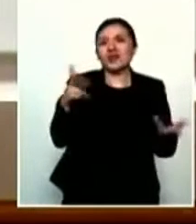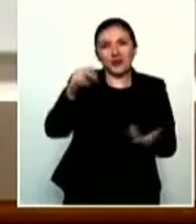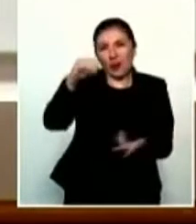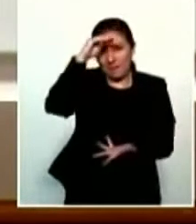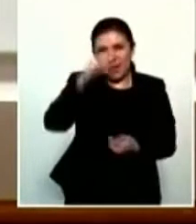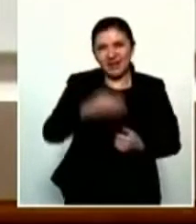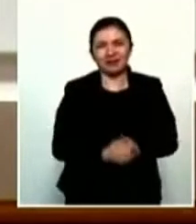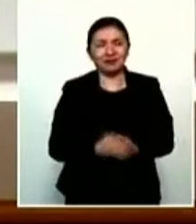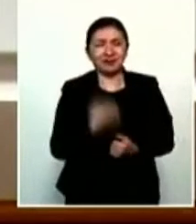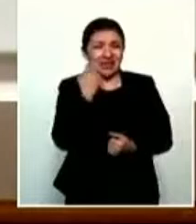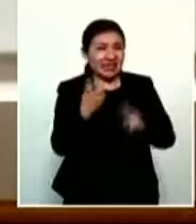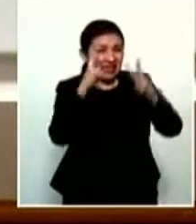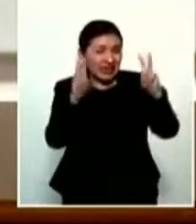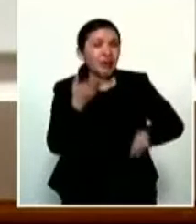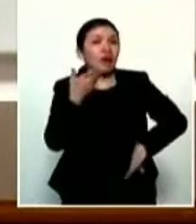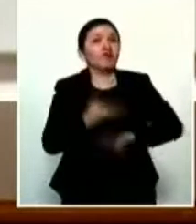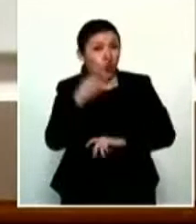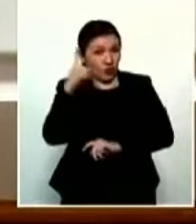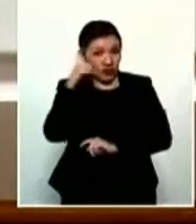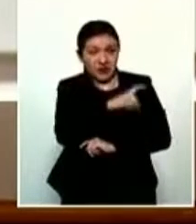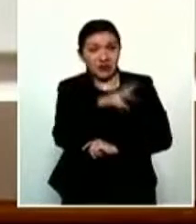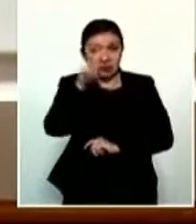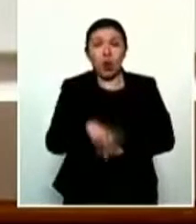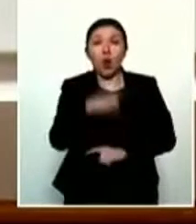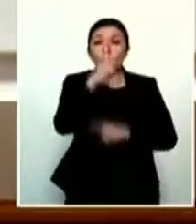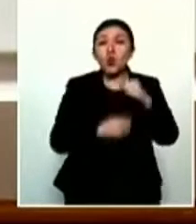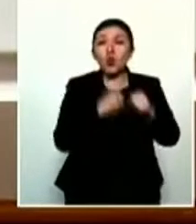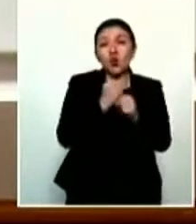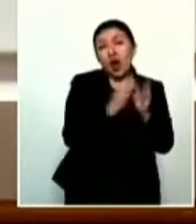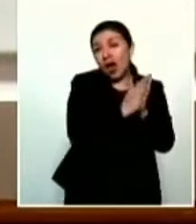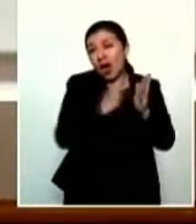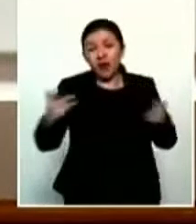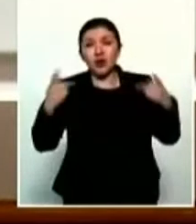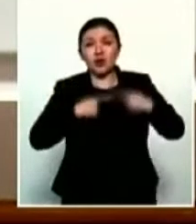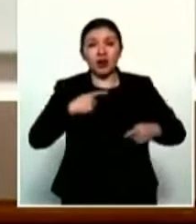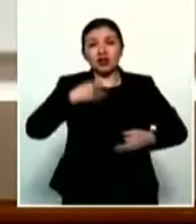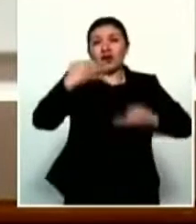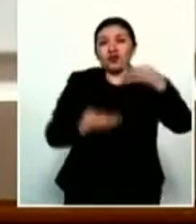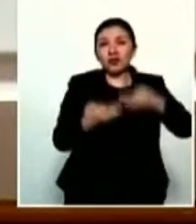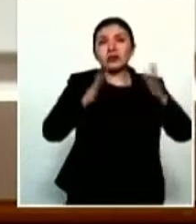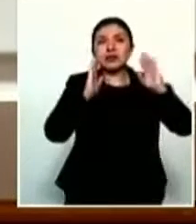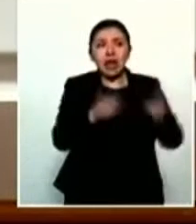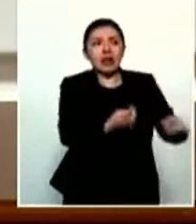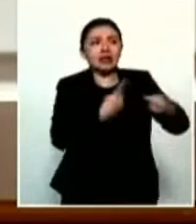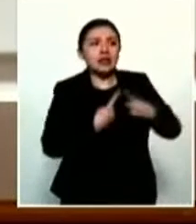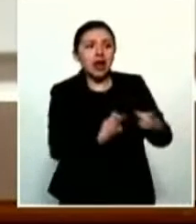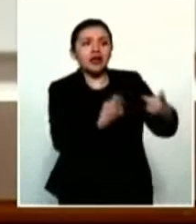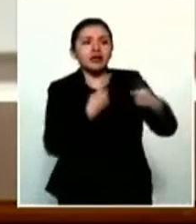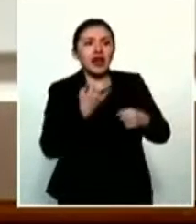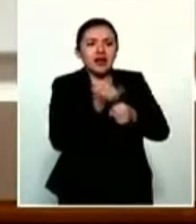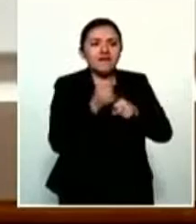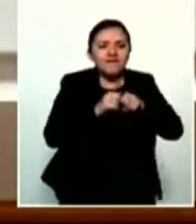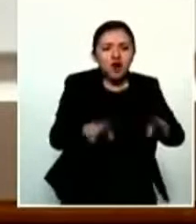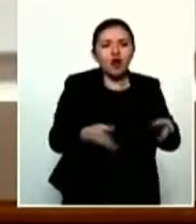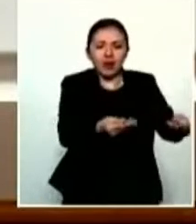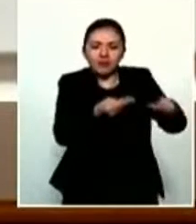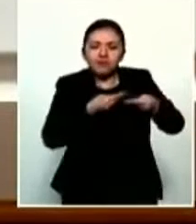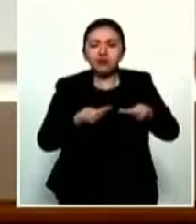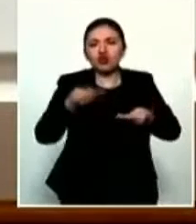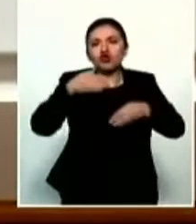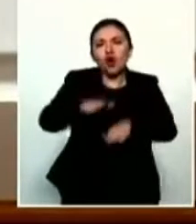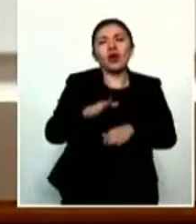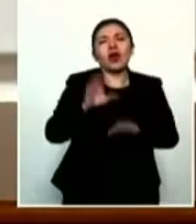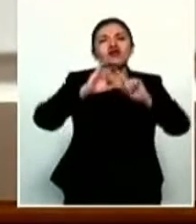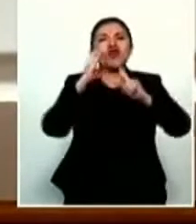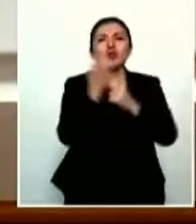Era un asunto muy complejo porque durante un año los ministros y ministras habían estado recibiendo informes de la Comisión